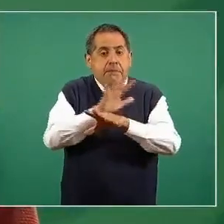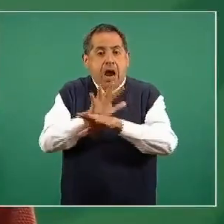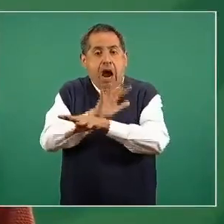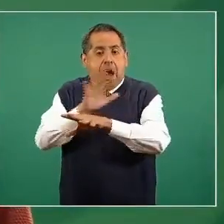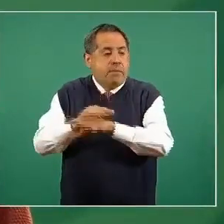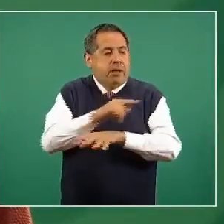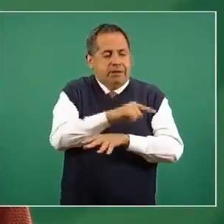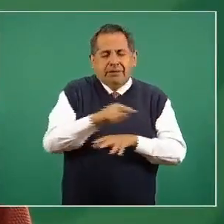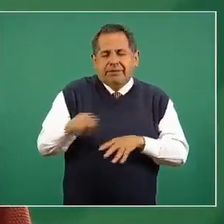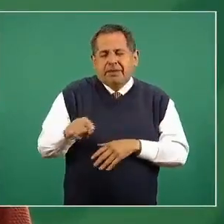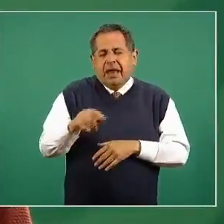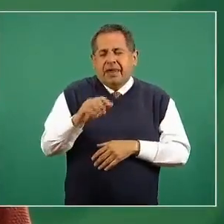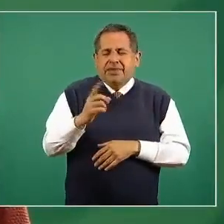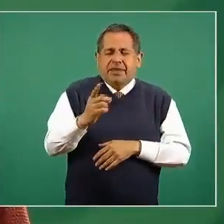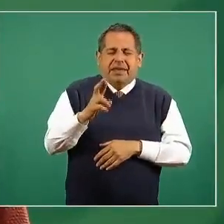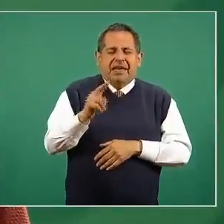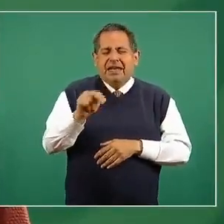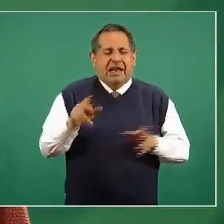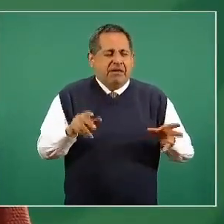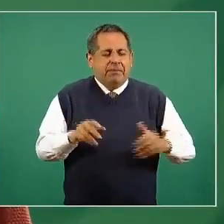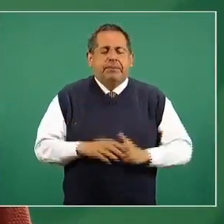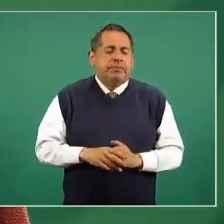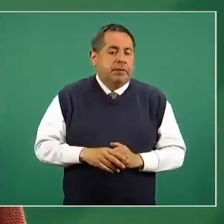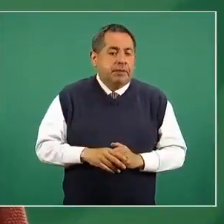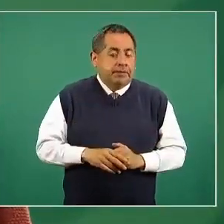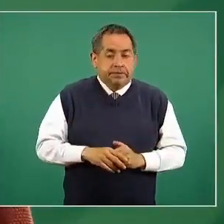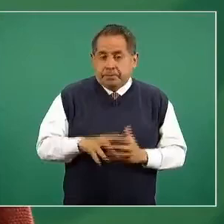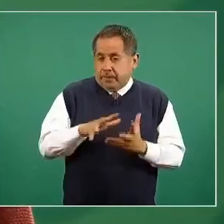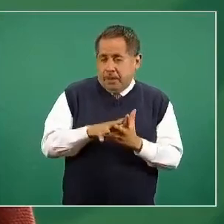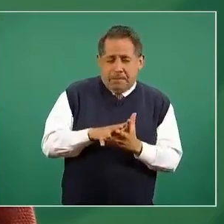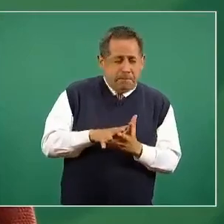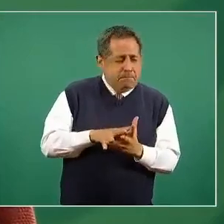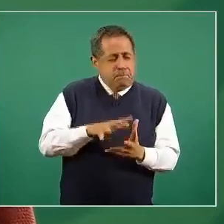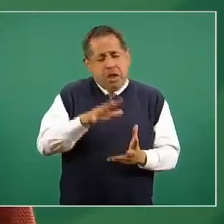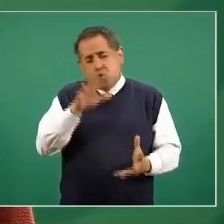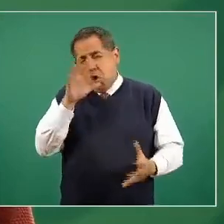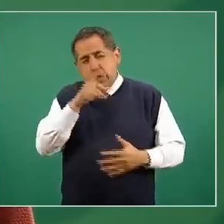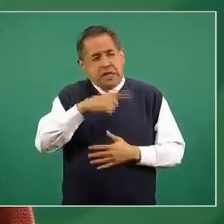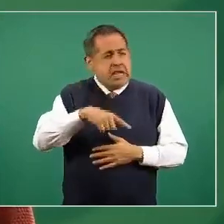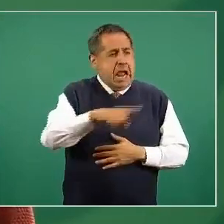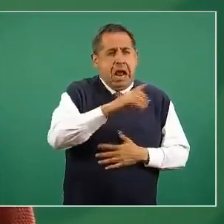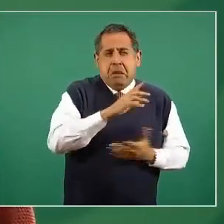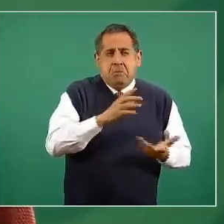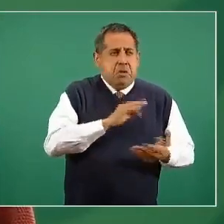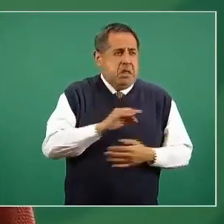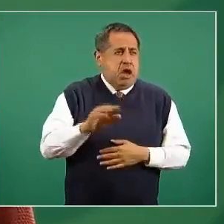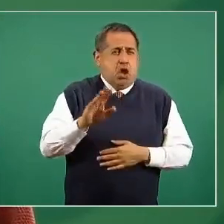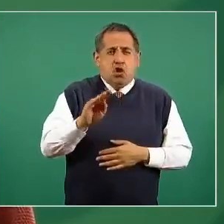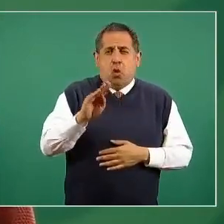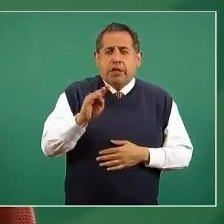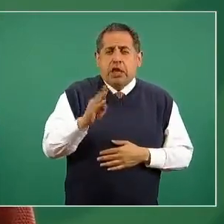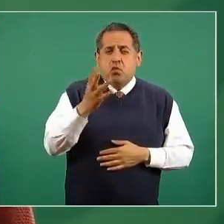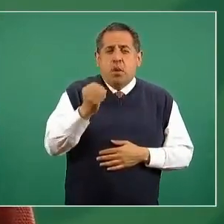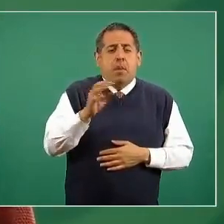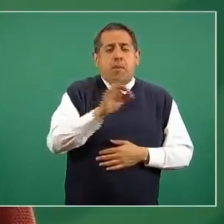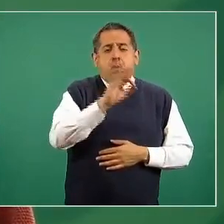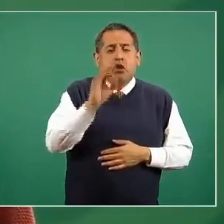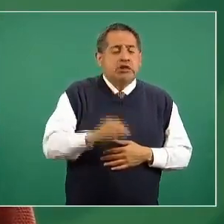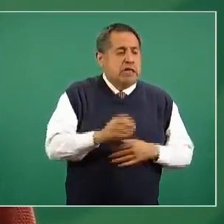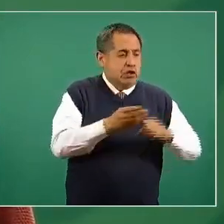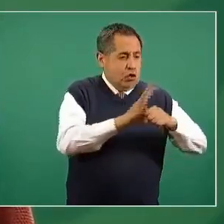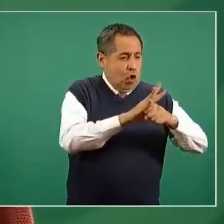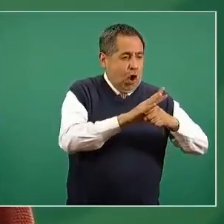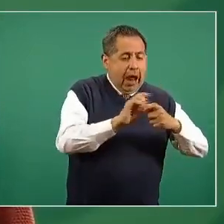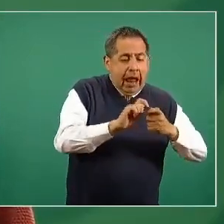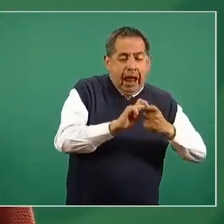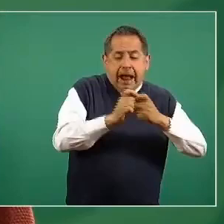ácido ribonucleico. La enorme mayoría, más del 99% de las mutaciones no